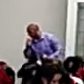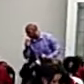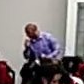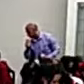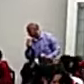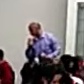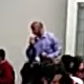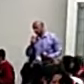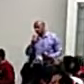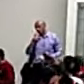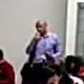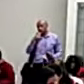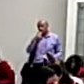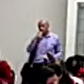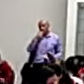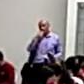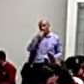cuentas.